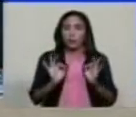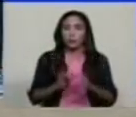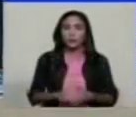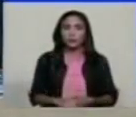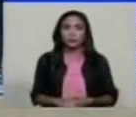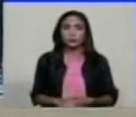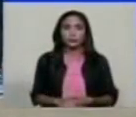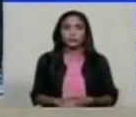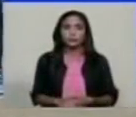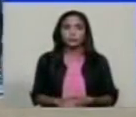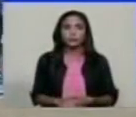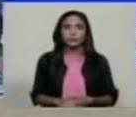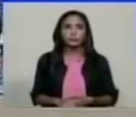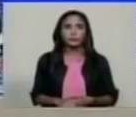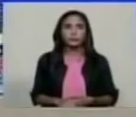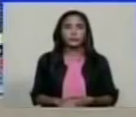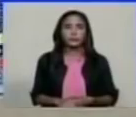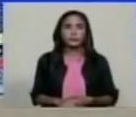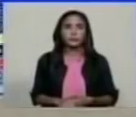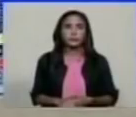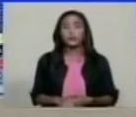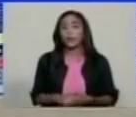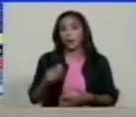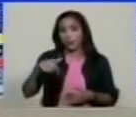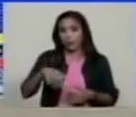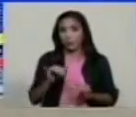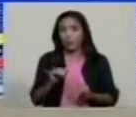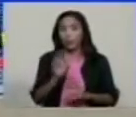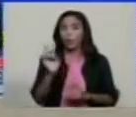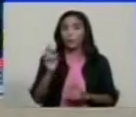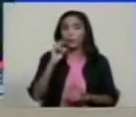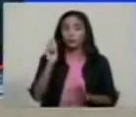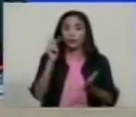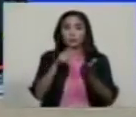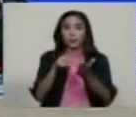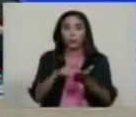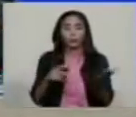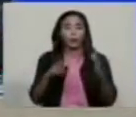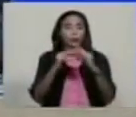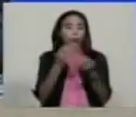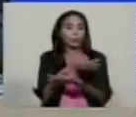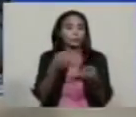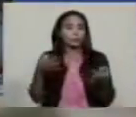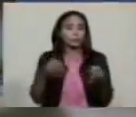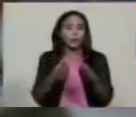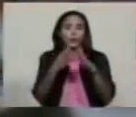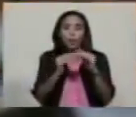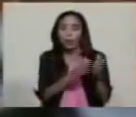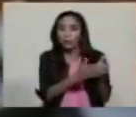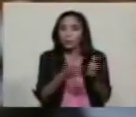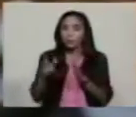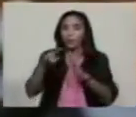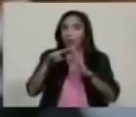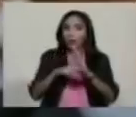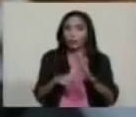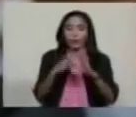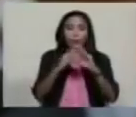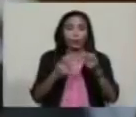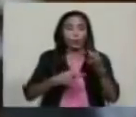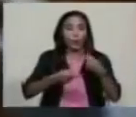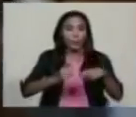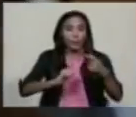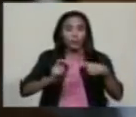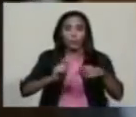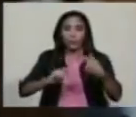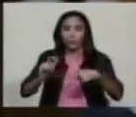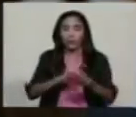Aquí en Venezuela, compañero chino, han dado todas las condiciones para que el gran mercado